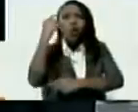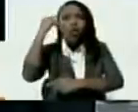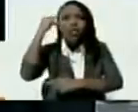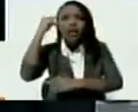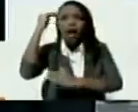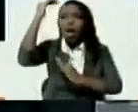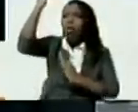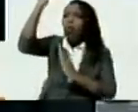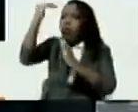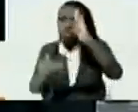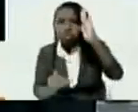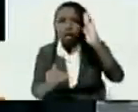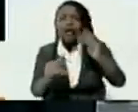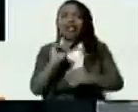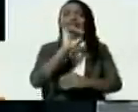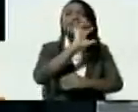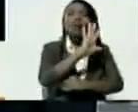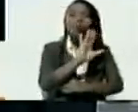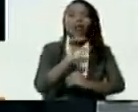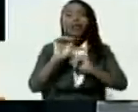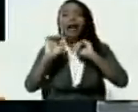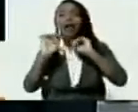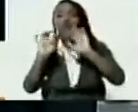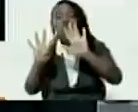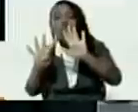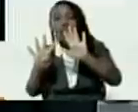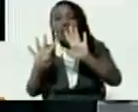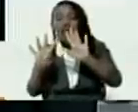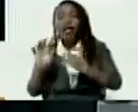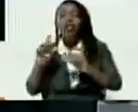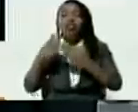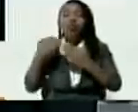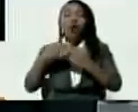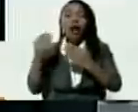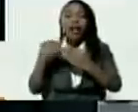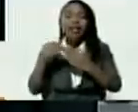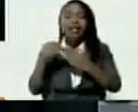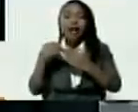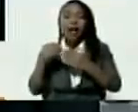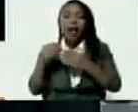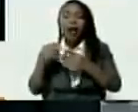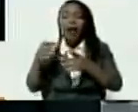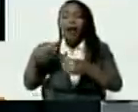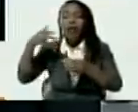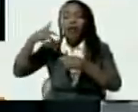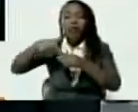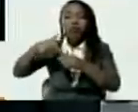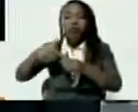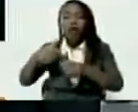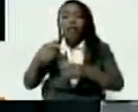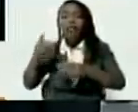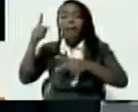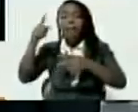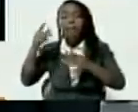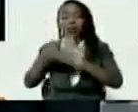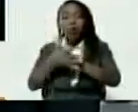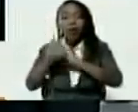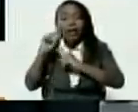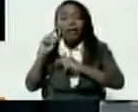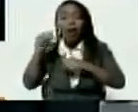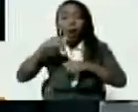cayó de $59 el barril a $33 el barril. Hoy se colocó en